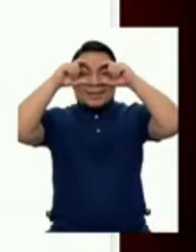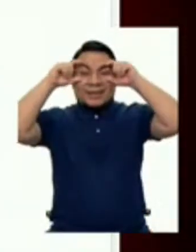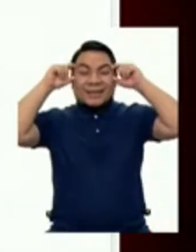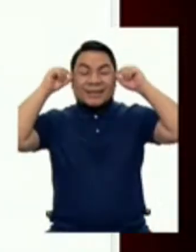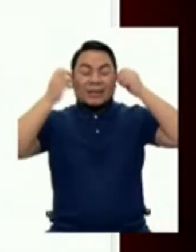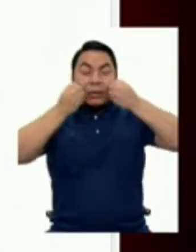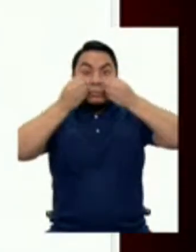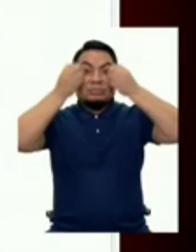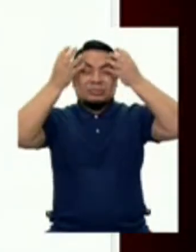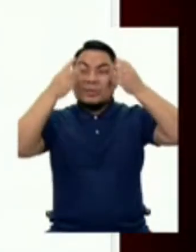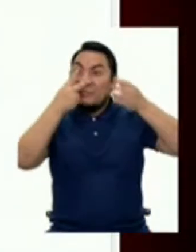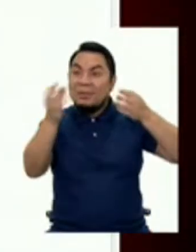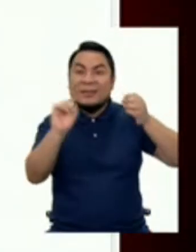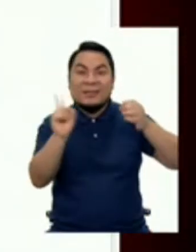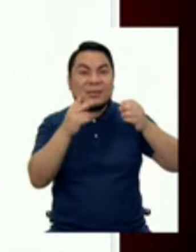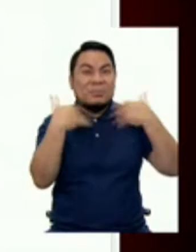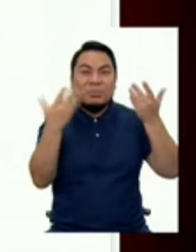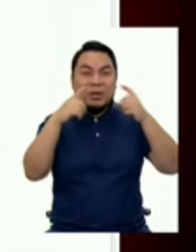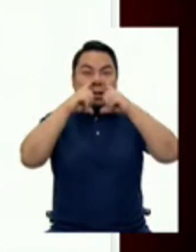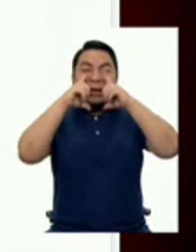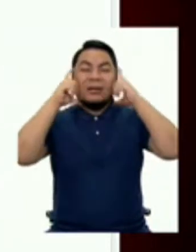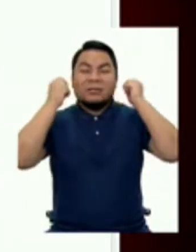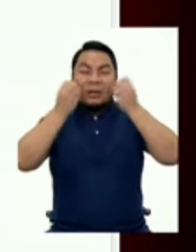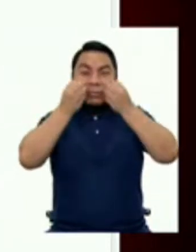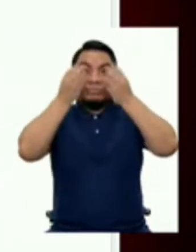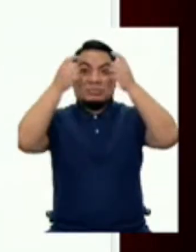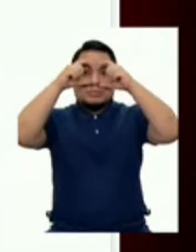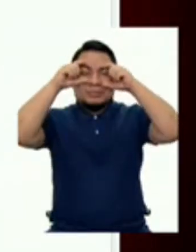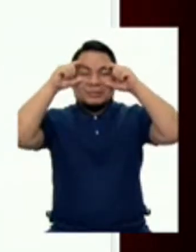puedo ver bien. Cualquier incomodidad